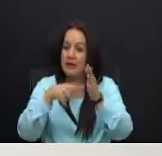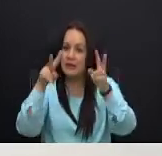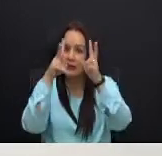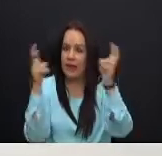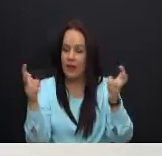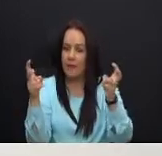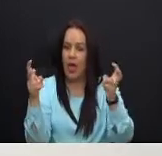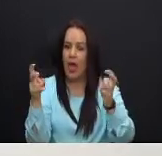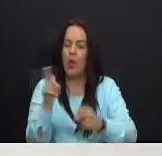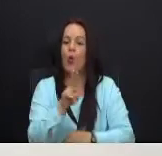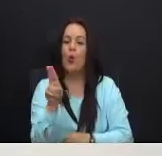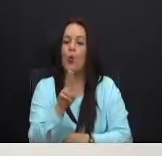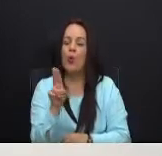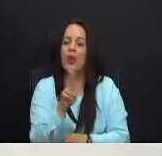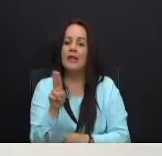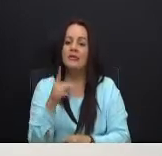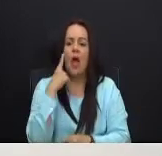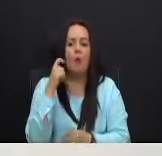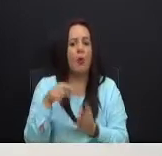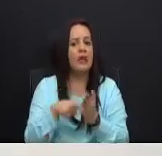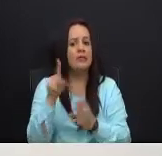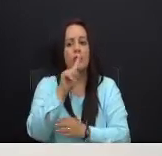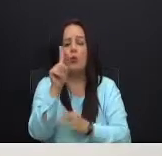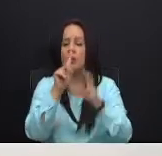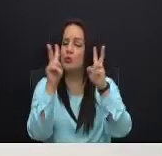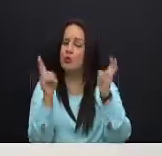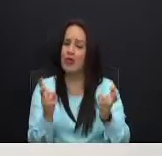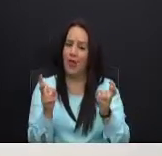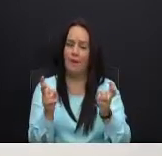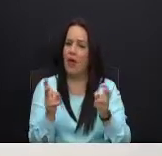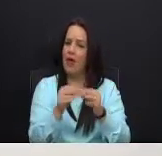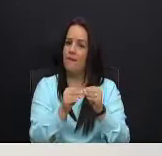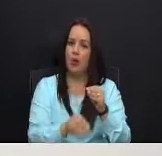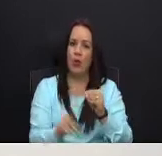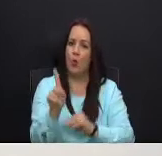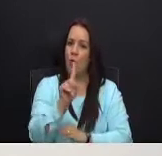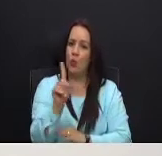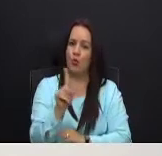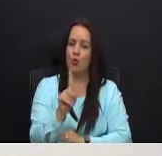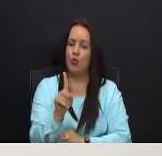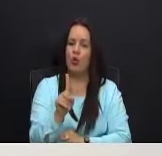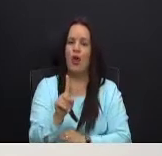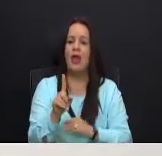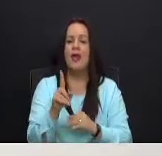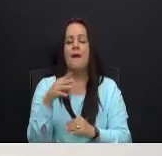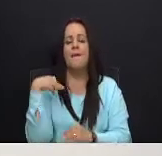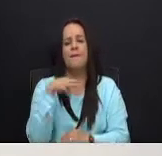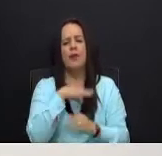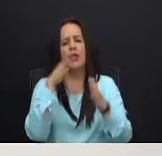con urgencia, porque este no es un tema menor. Señor ministro,